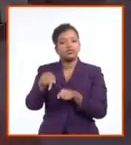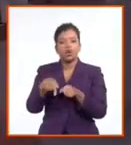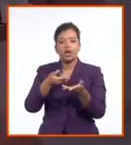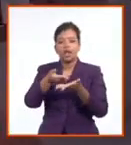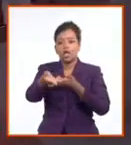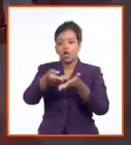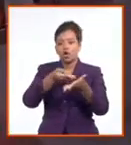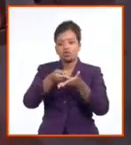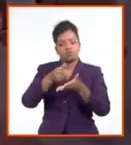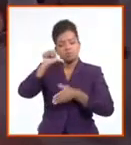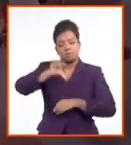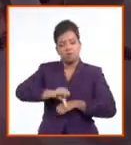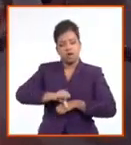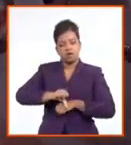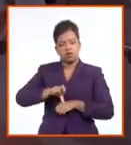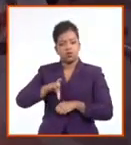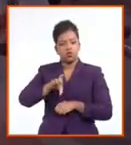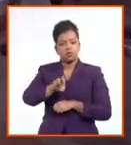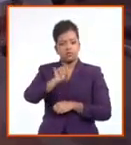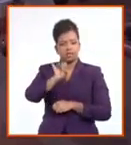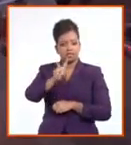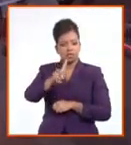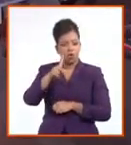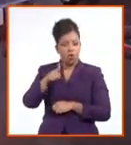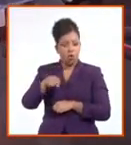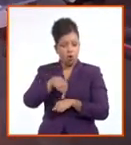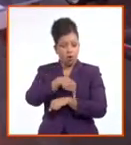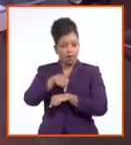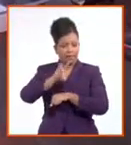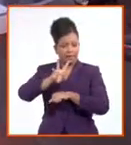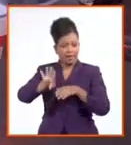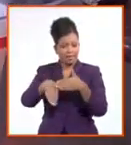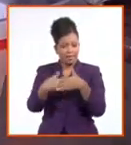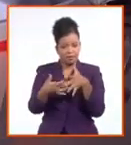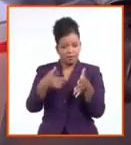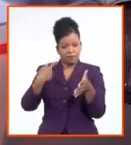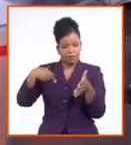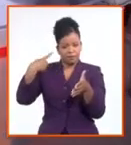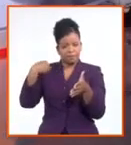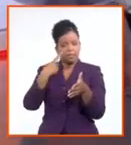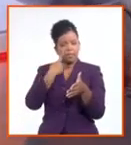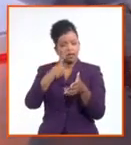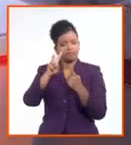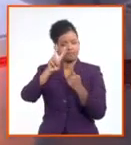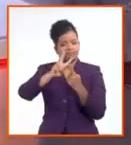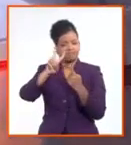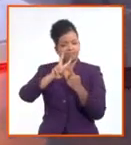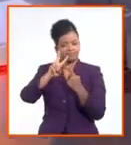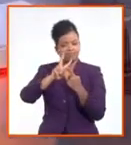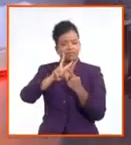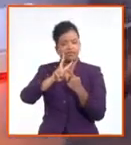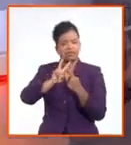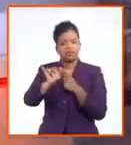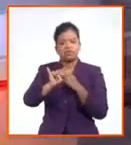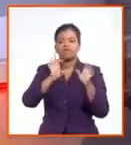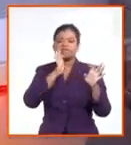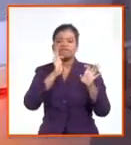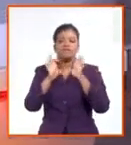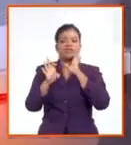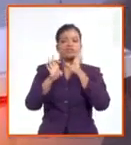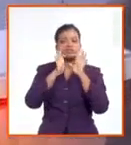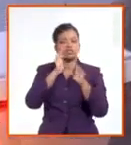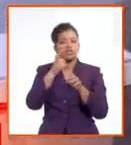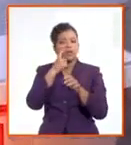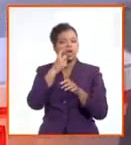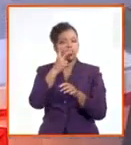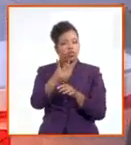Las últimas 72 horas hemos conocido y se han publicado en notas de prensa, es decir, dos hechos que han de tráfico de